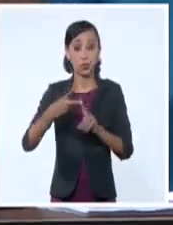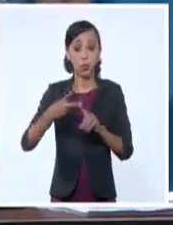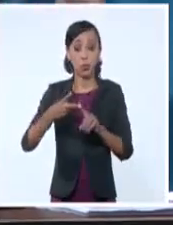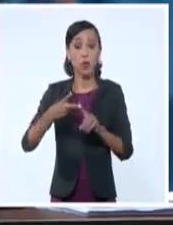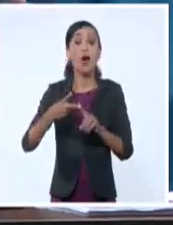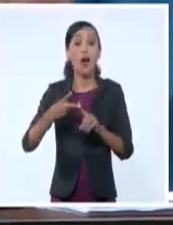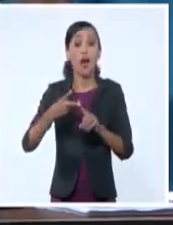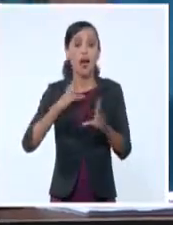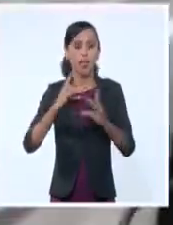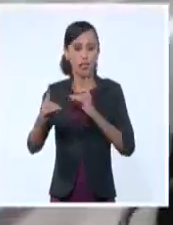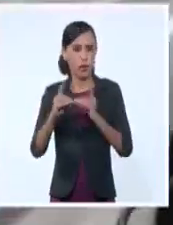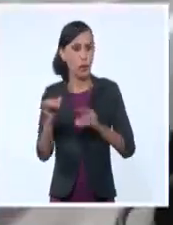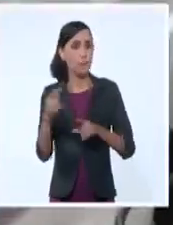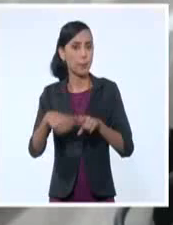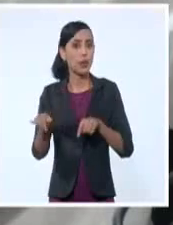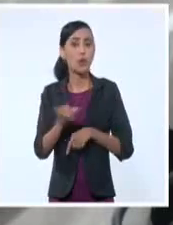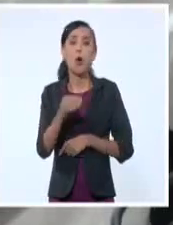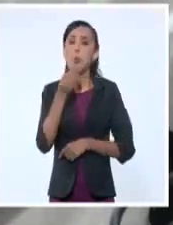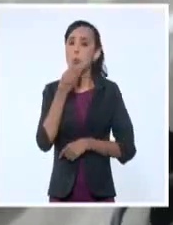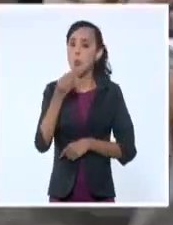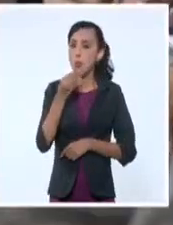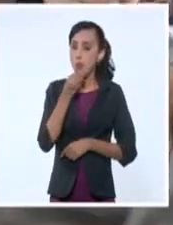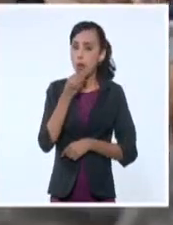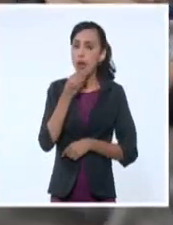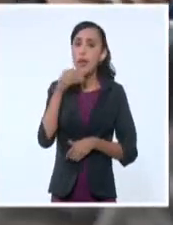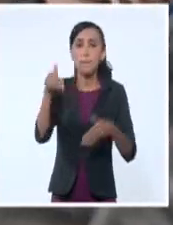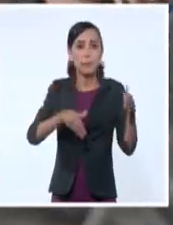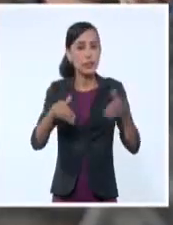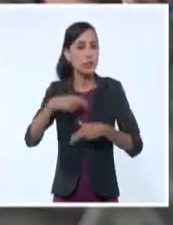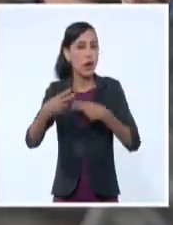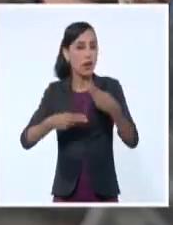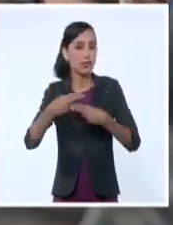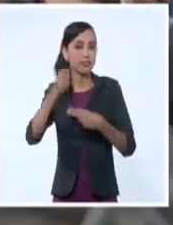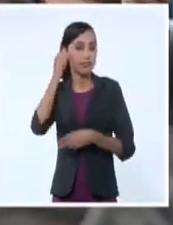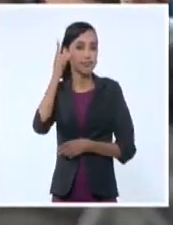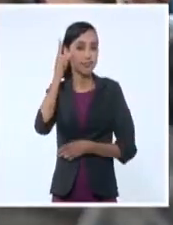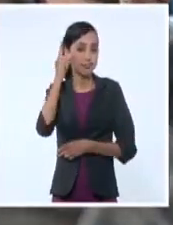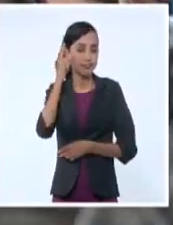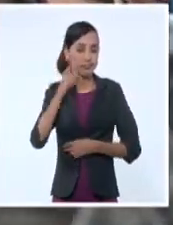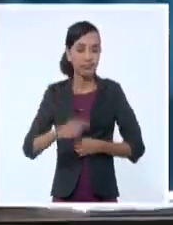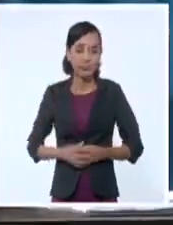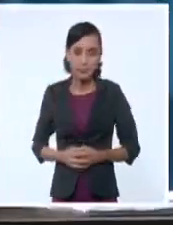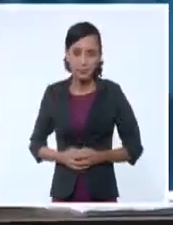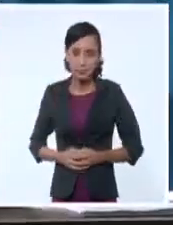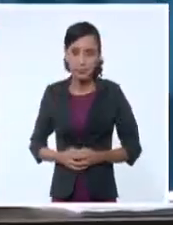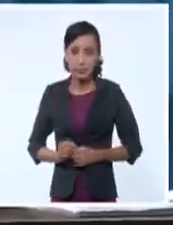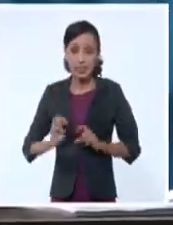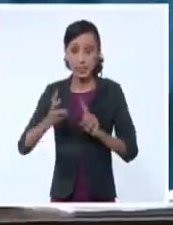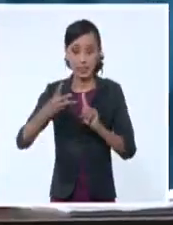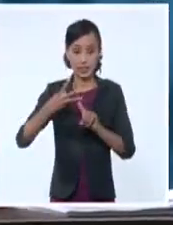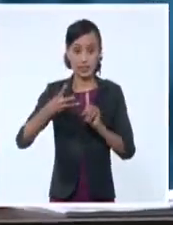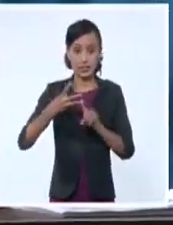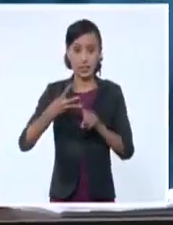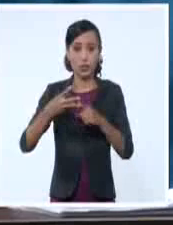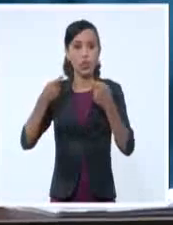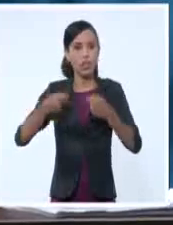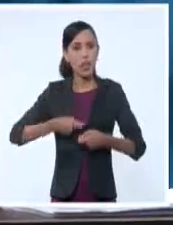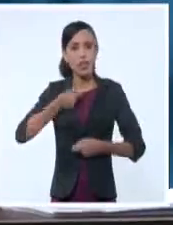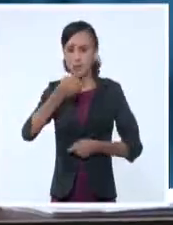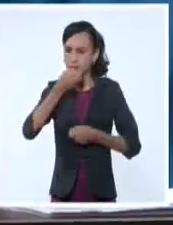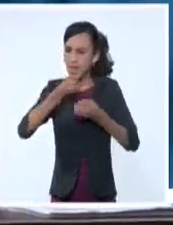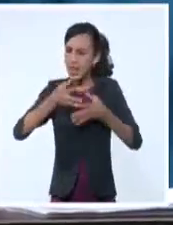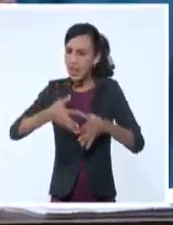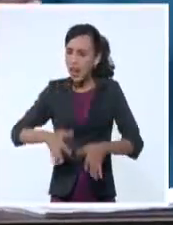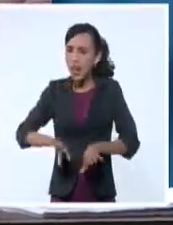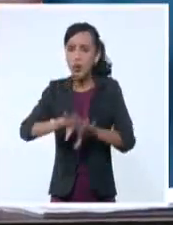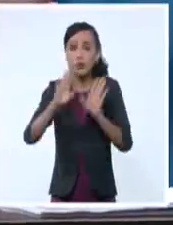ellos puedan participar en implementar y desarrollar esas ideas a partir de lo que se aprende. Y en tercer lugar, que haya transparencia.